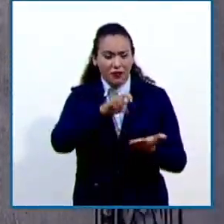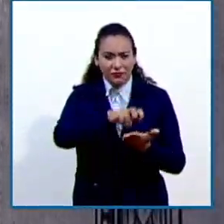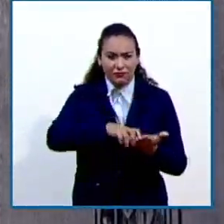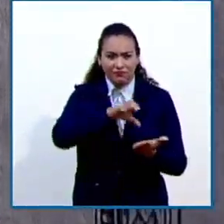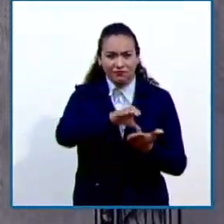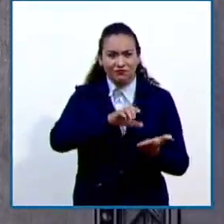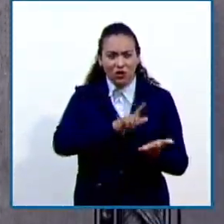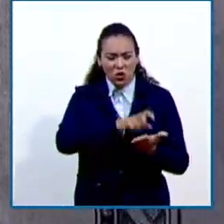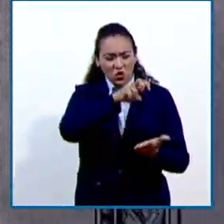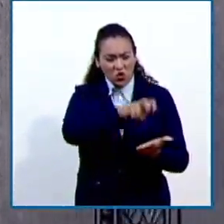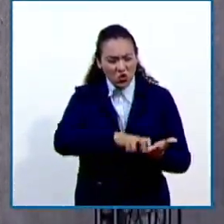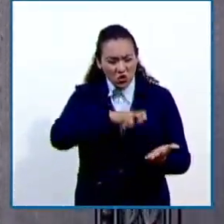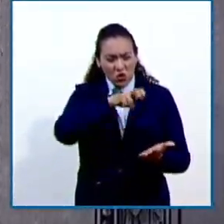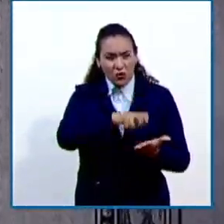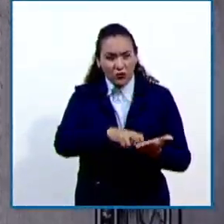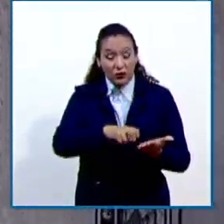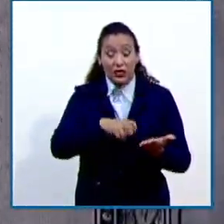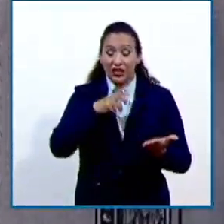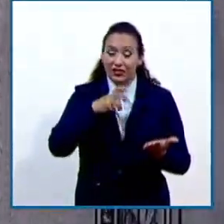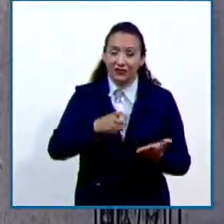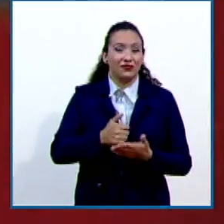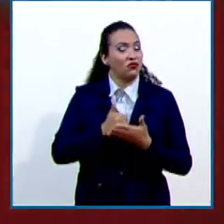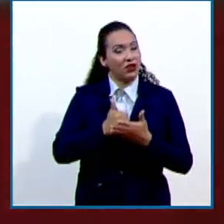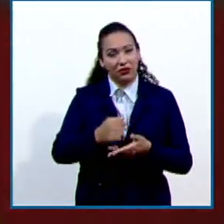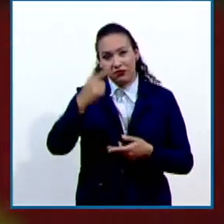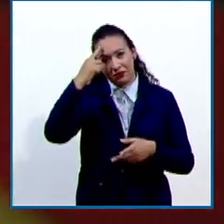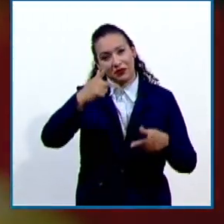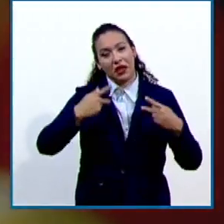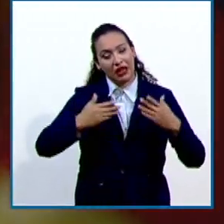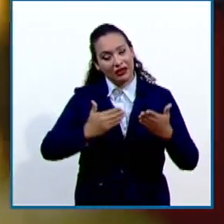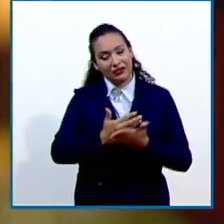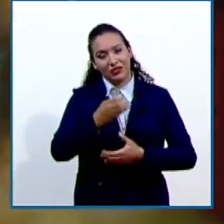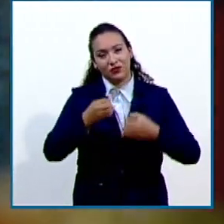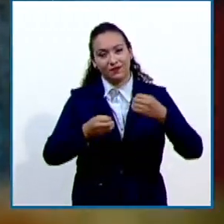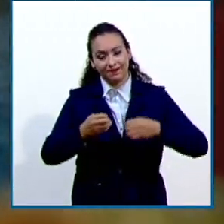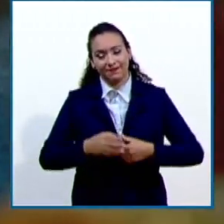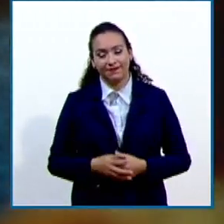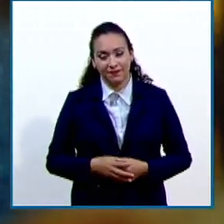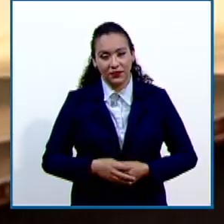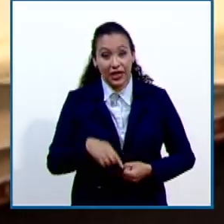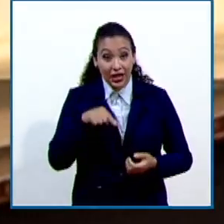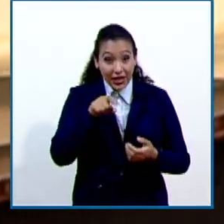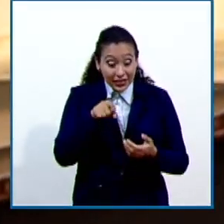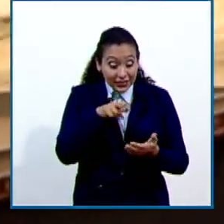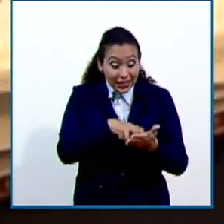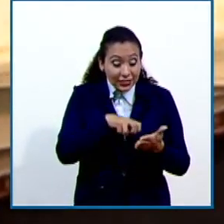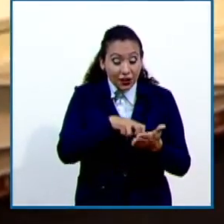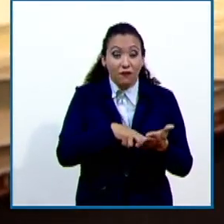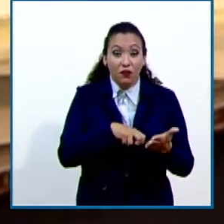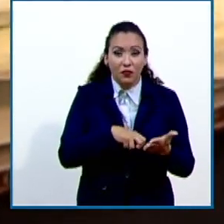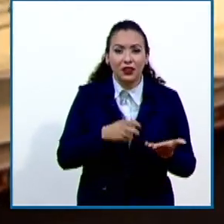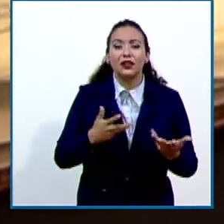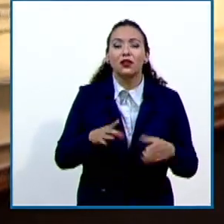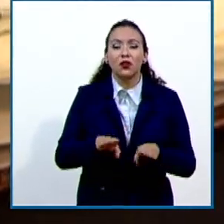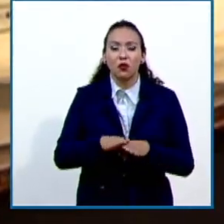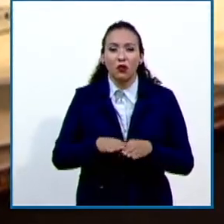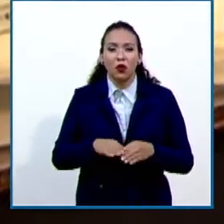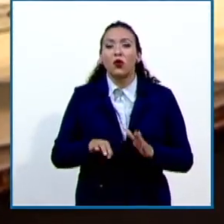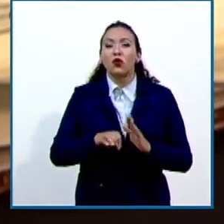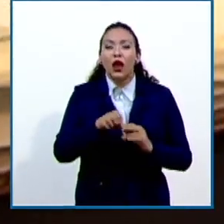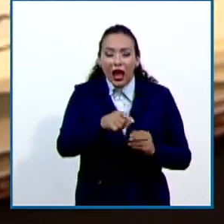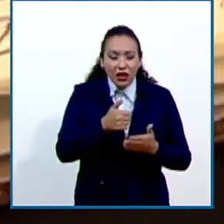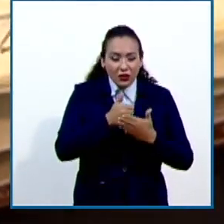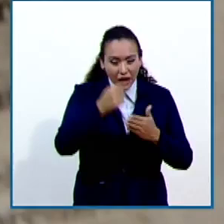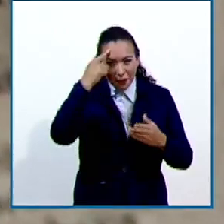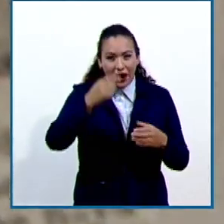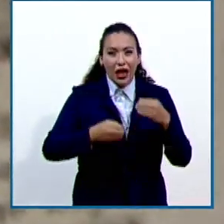han debilitado los mecanismos de defensa del ciudadano. Indicó que dichas reformas no han fortalecido a la justicia local, lo que